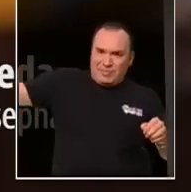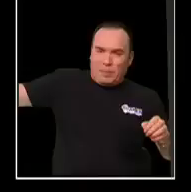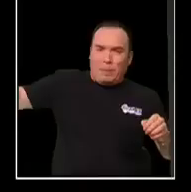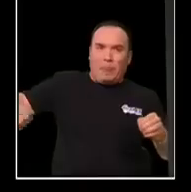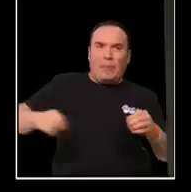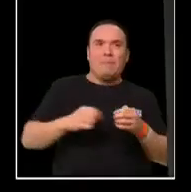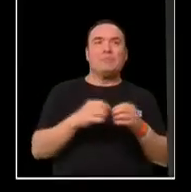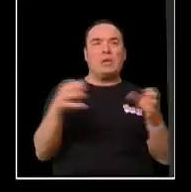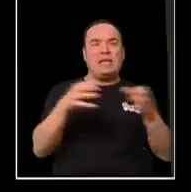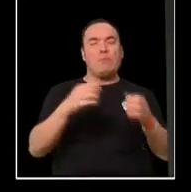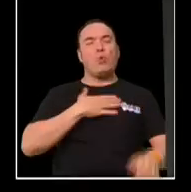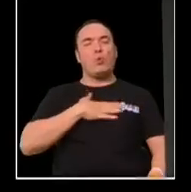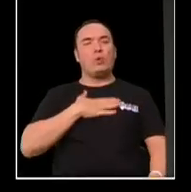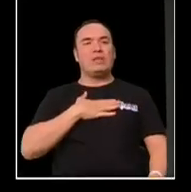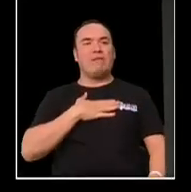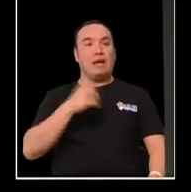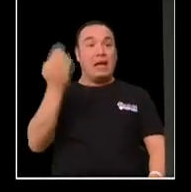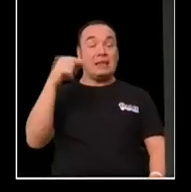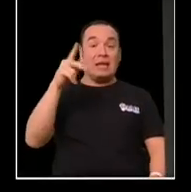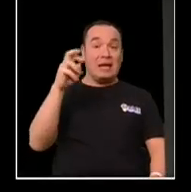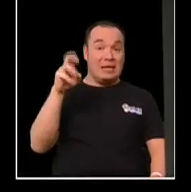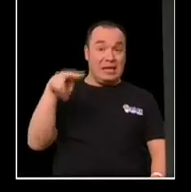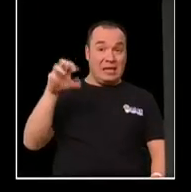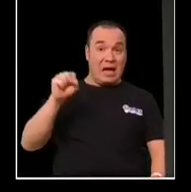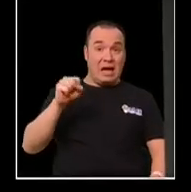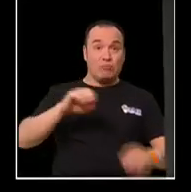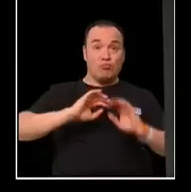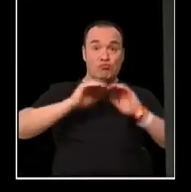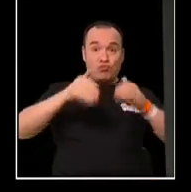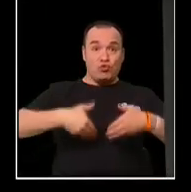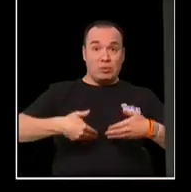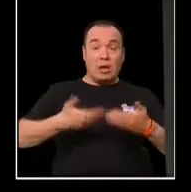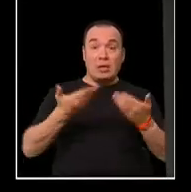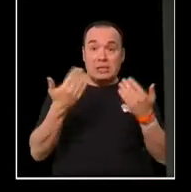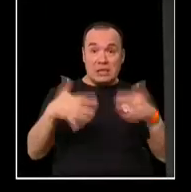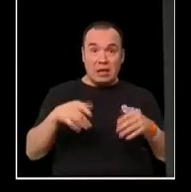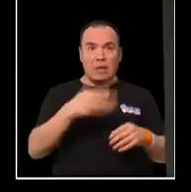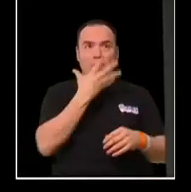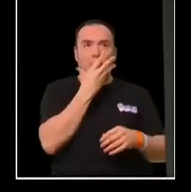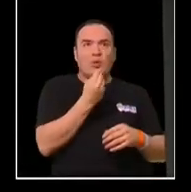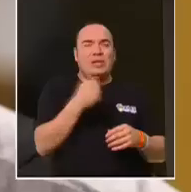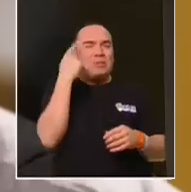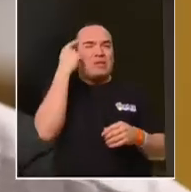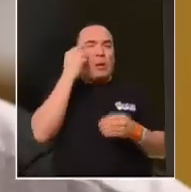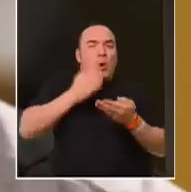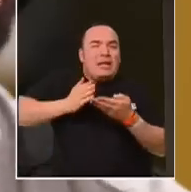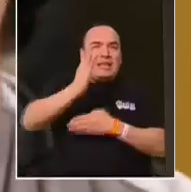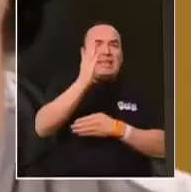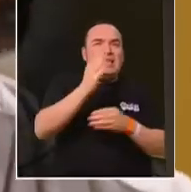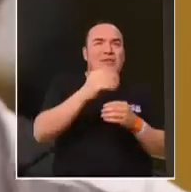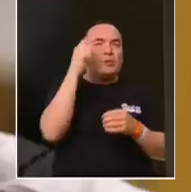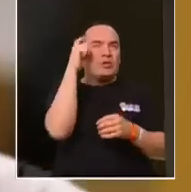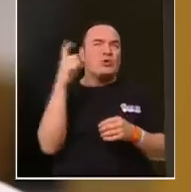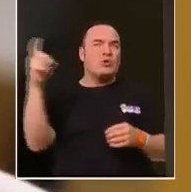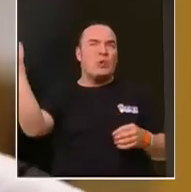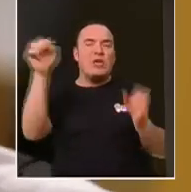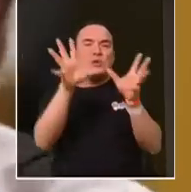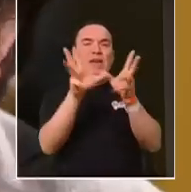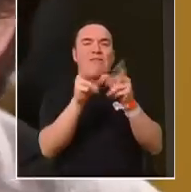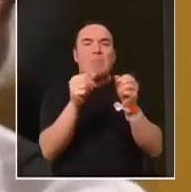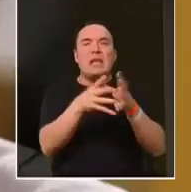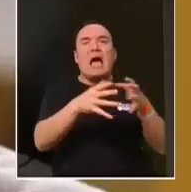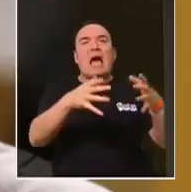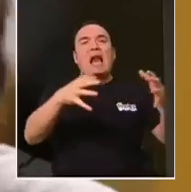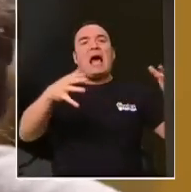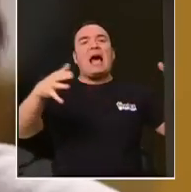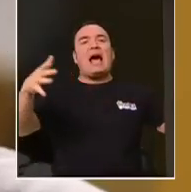un equipo. Cuando Karina estaba embarazada fue bonito, sabiendo que eso le daba como inicio a este gran sueño de